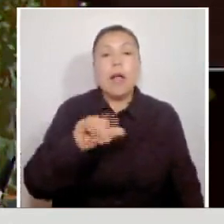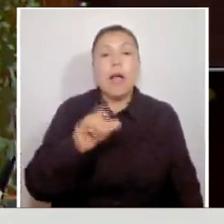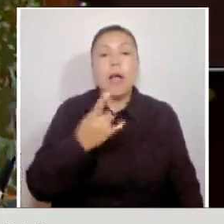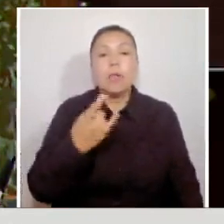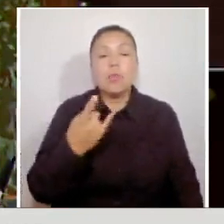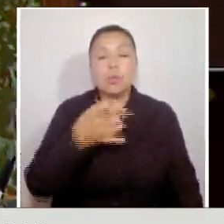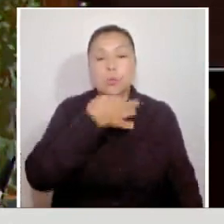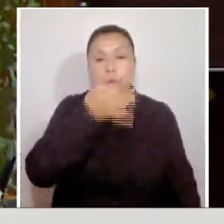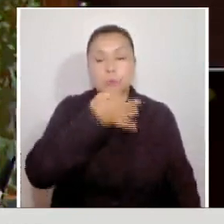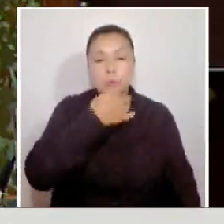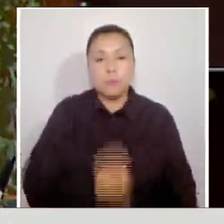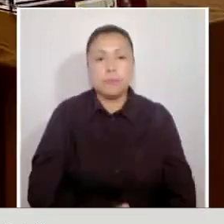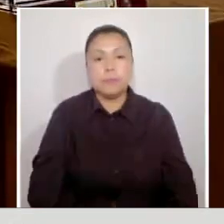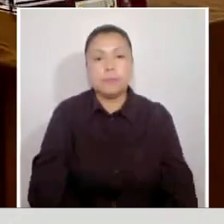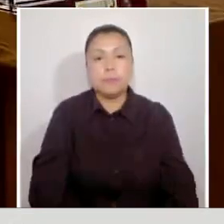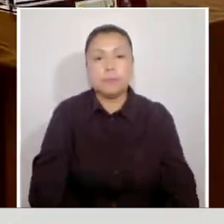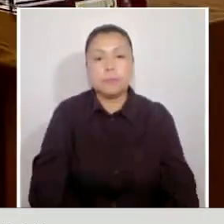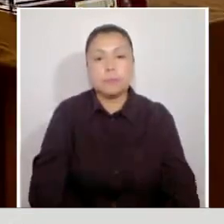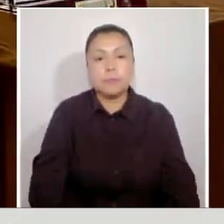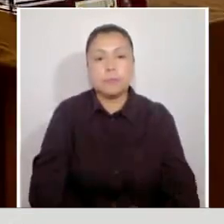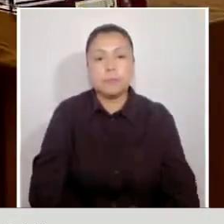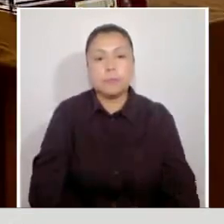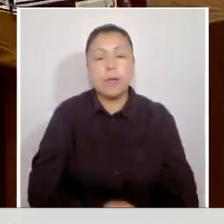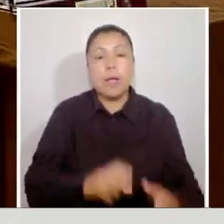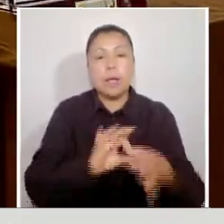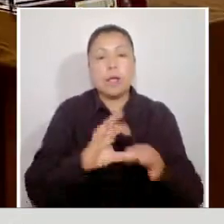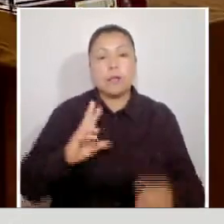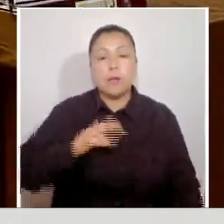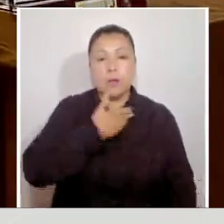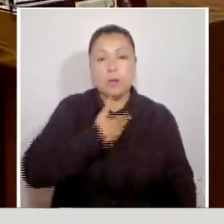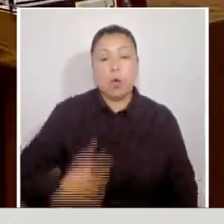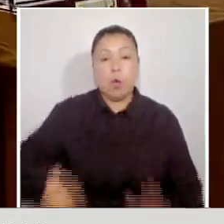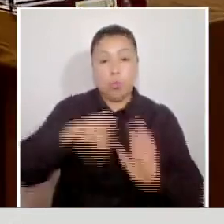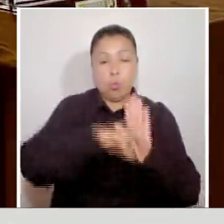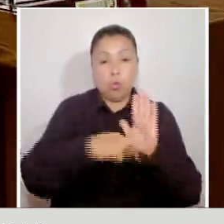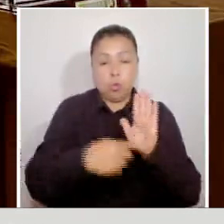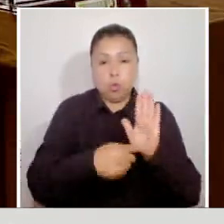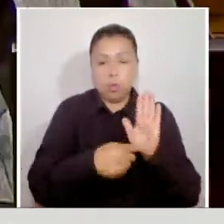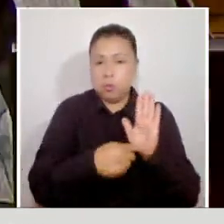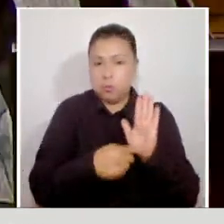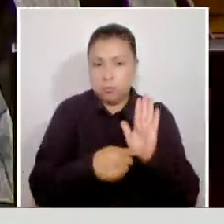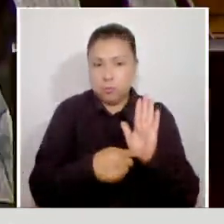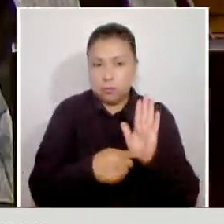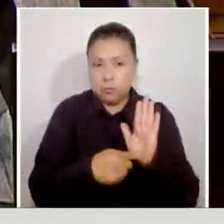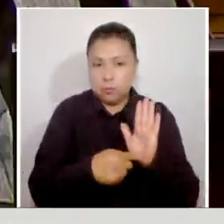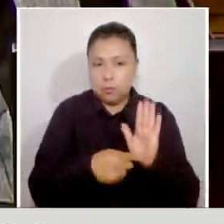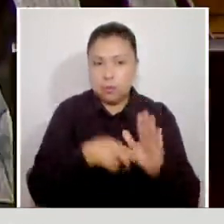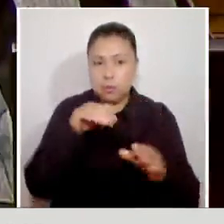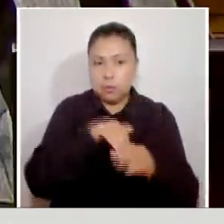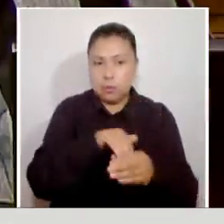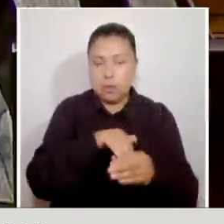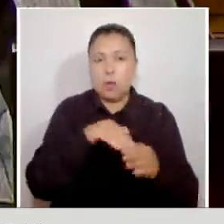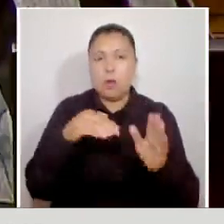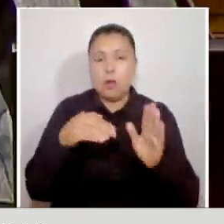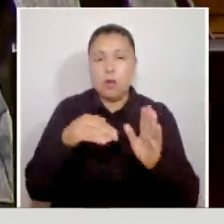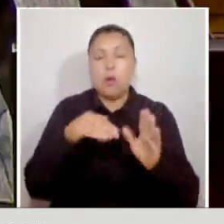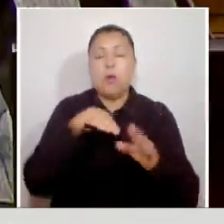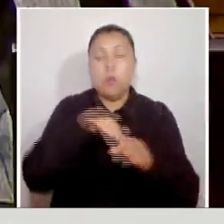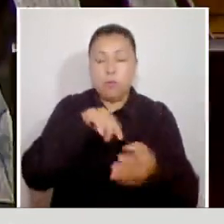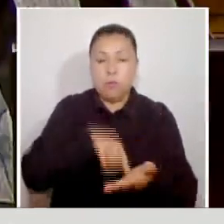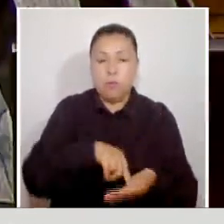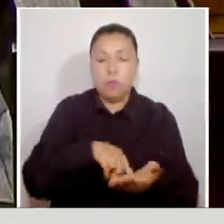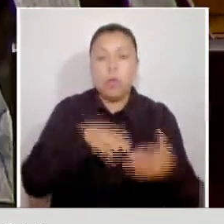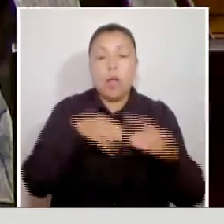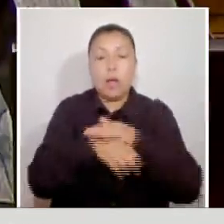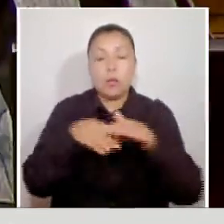lilayu Gracias señor presidente el proyecto que hoy se somete a nuestra votación se estructura sobre la base que el acceso a los servicios